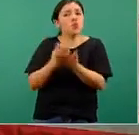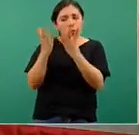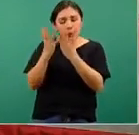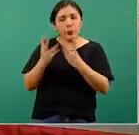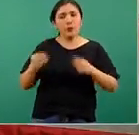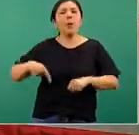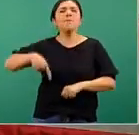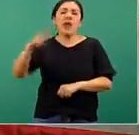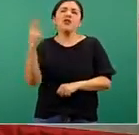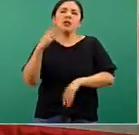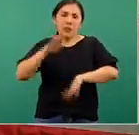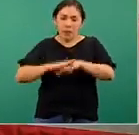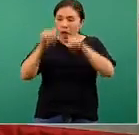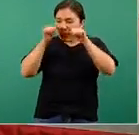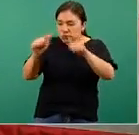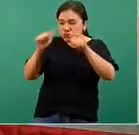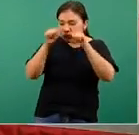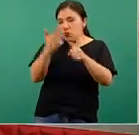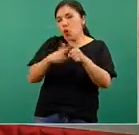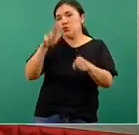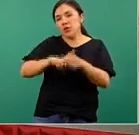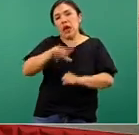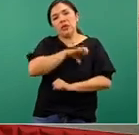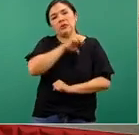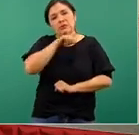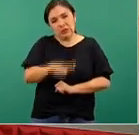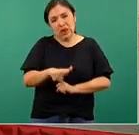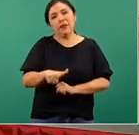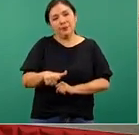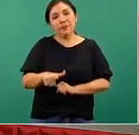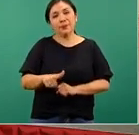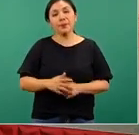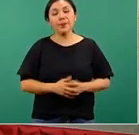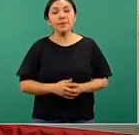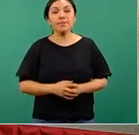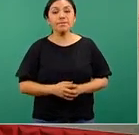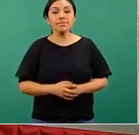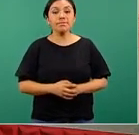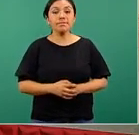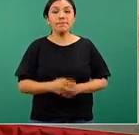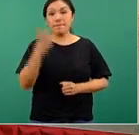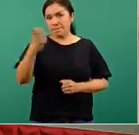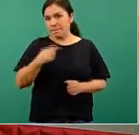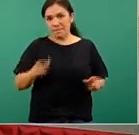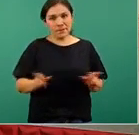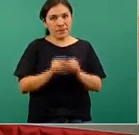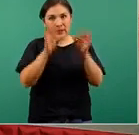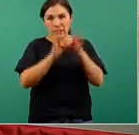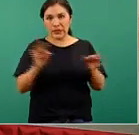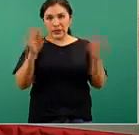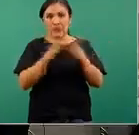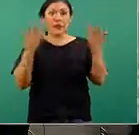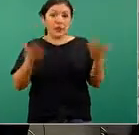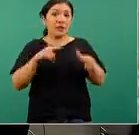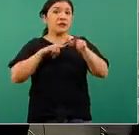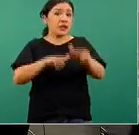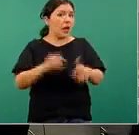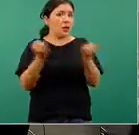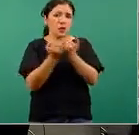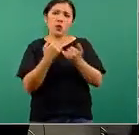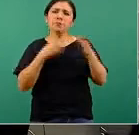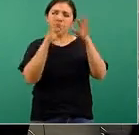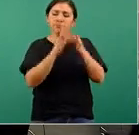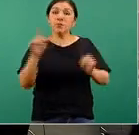prácticamente, pero requirió una atención mucho más especializada y avanzada. Esto es lo que podemos informar. Y seguimos también